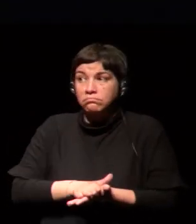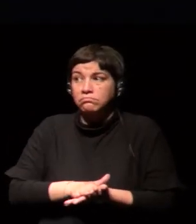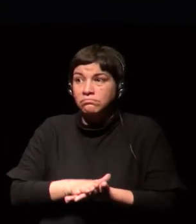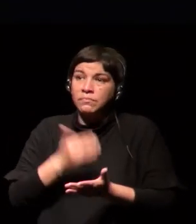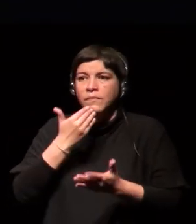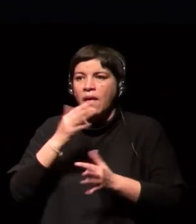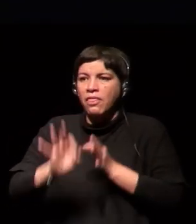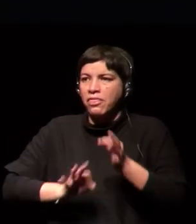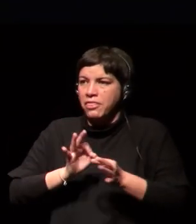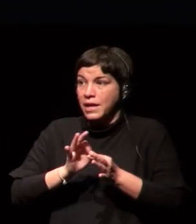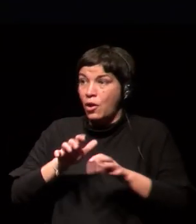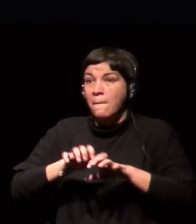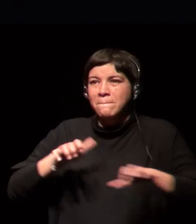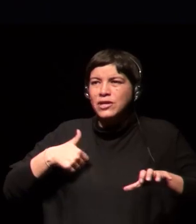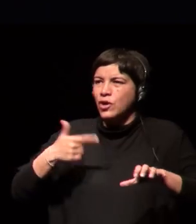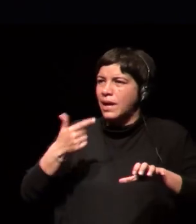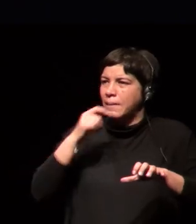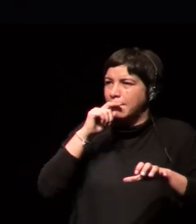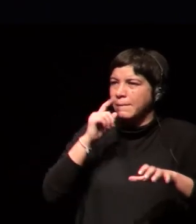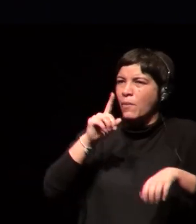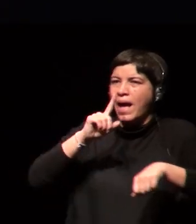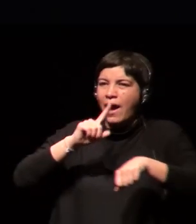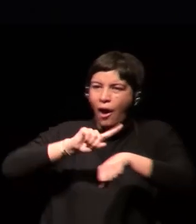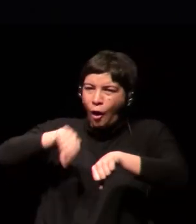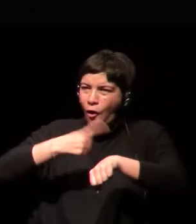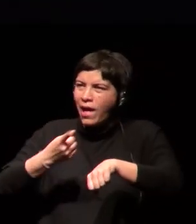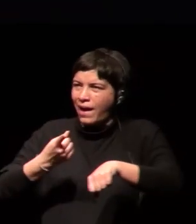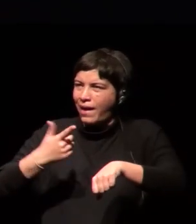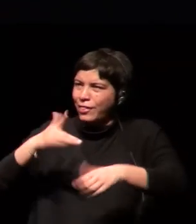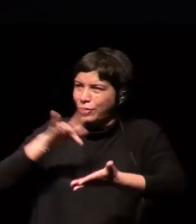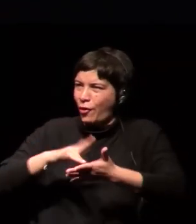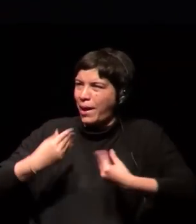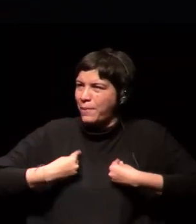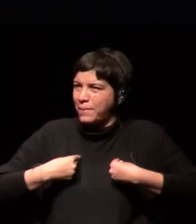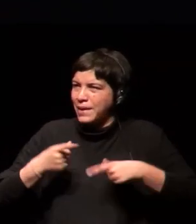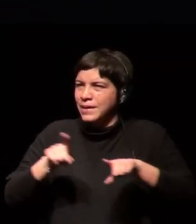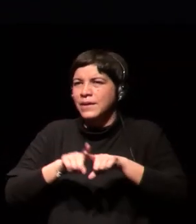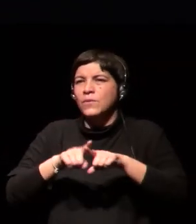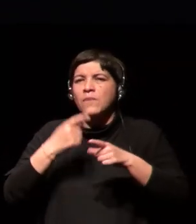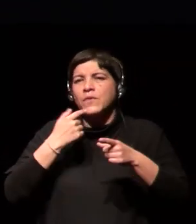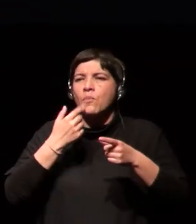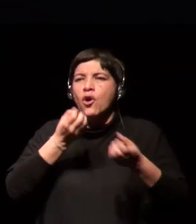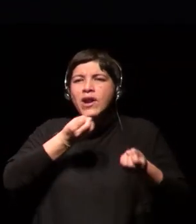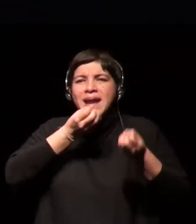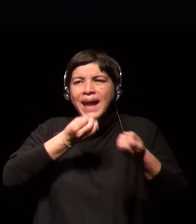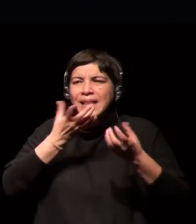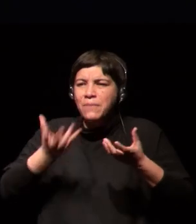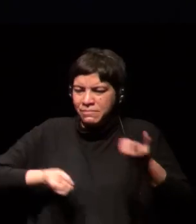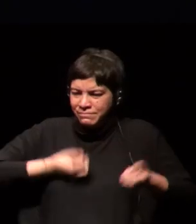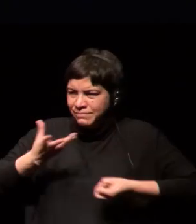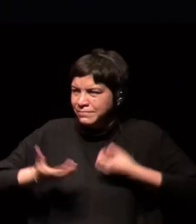estas horas preciosas dentro de una narrativa que fluye, forma parte de nuestra vida, de nuestra comunidad y de